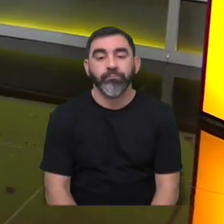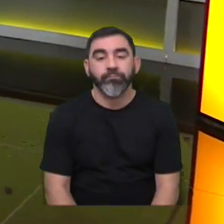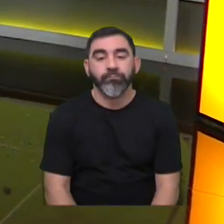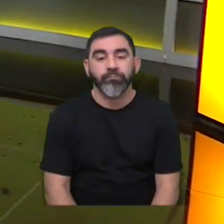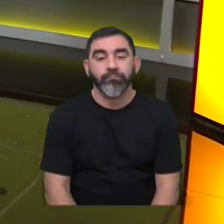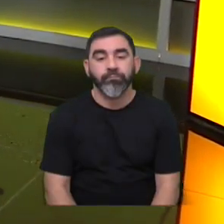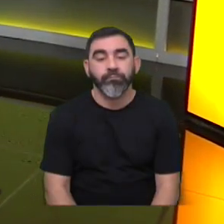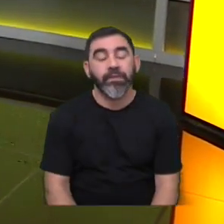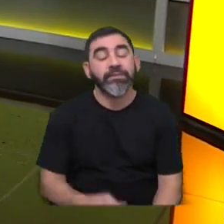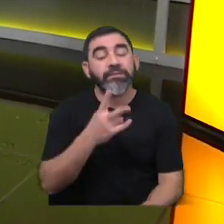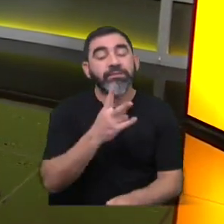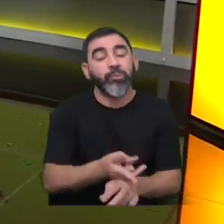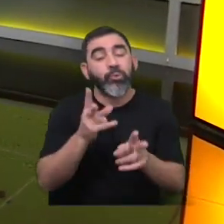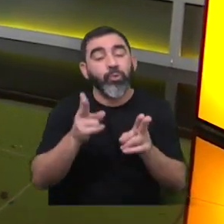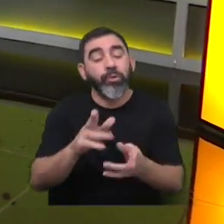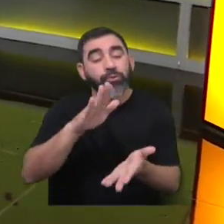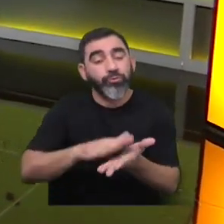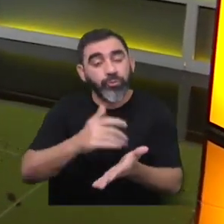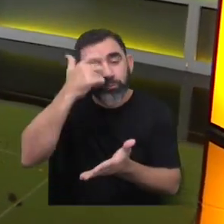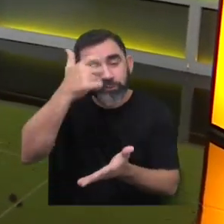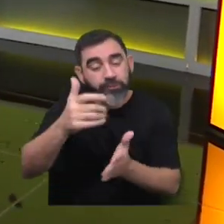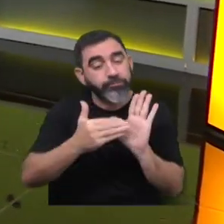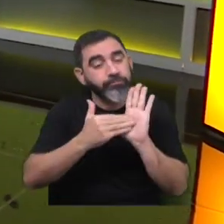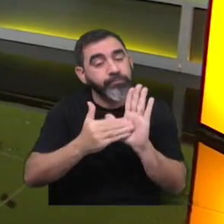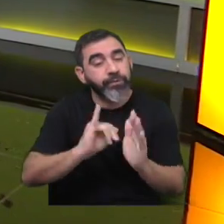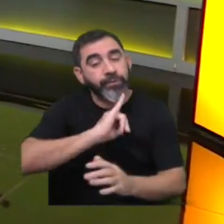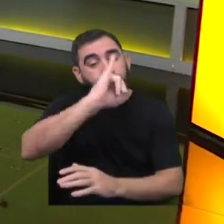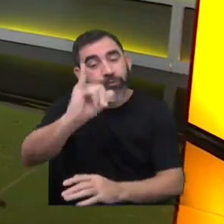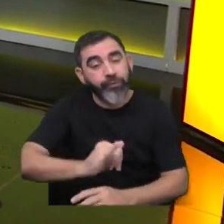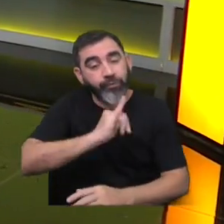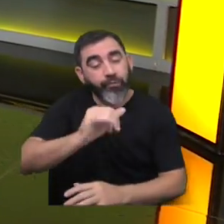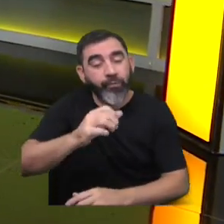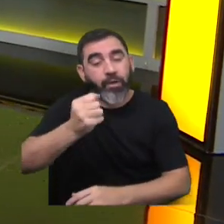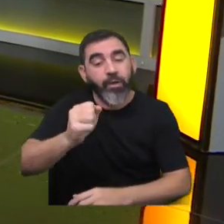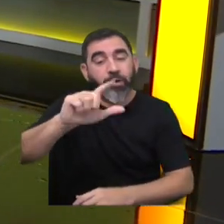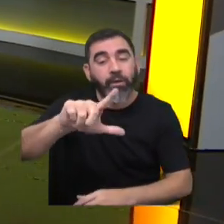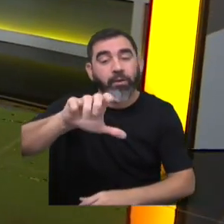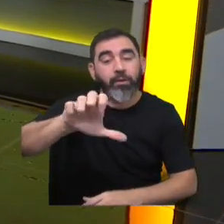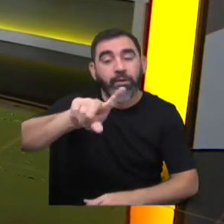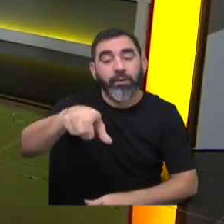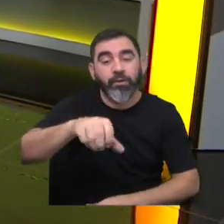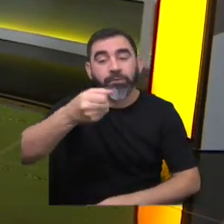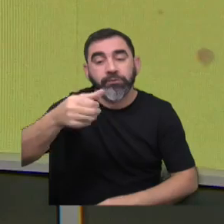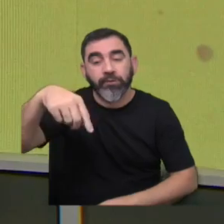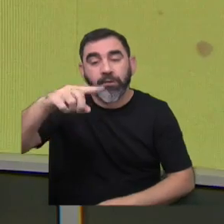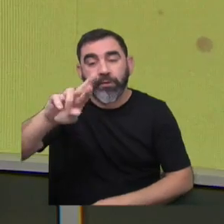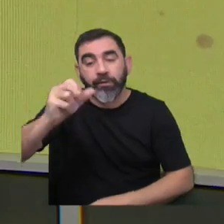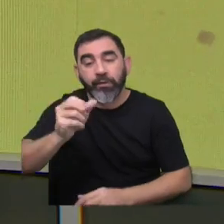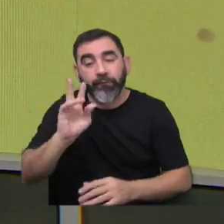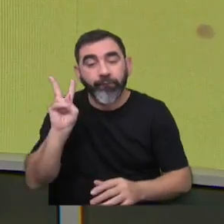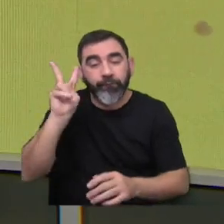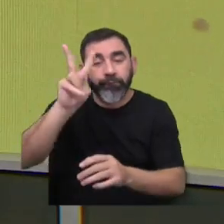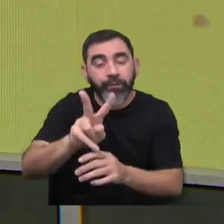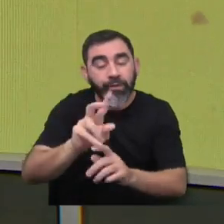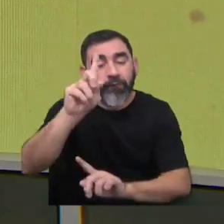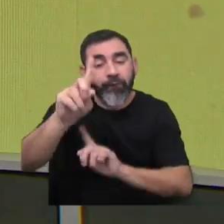Vamos a abrir este segundo tramo de Sobre Ciencia presentándoles un informe de Alexandra Perrone, quien fue hasta Facultad de